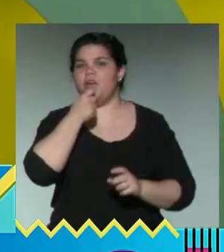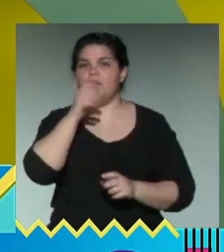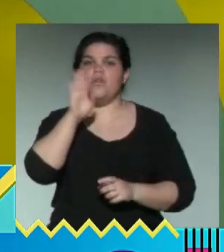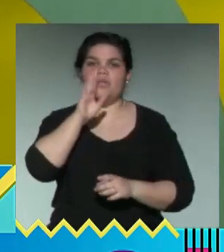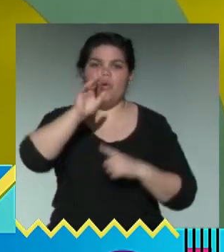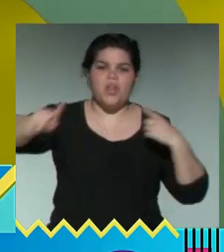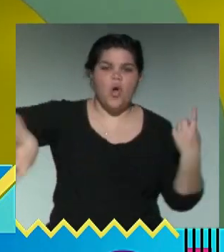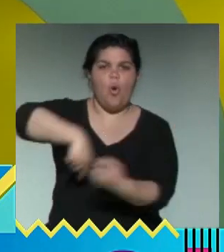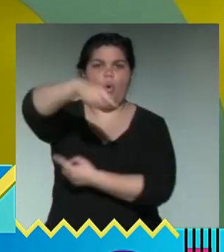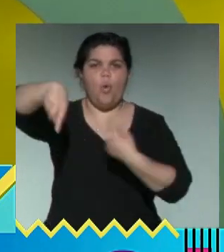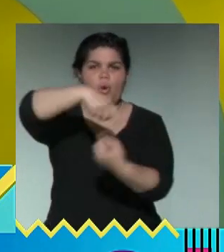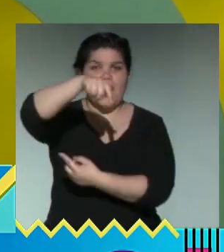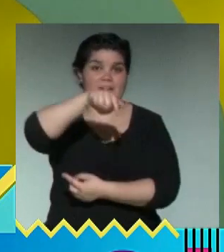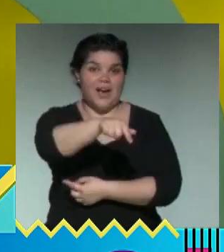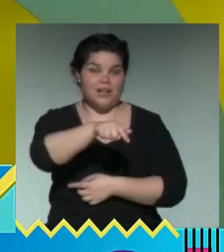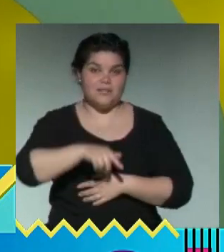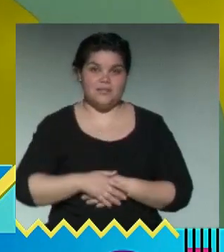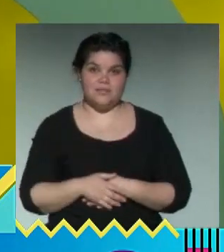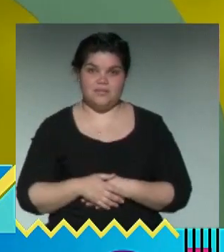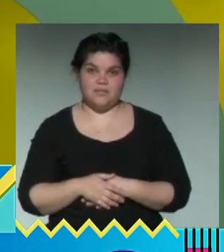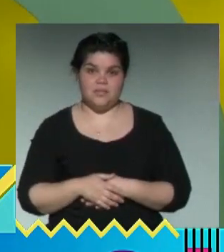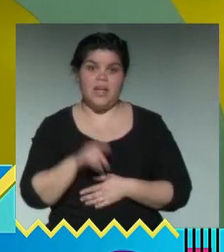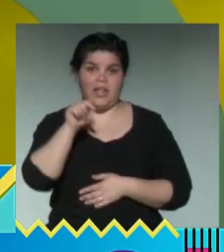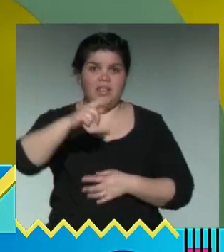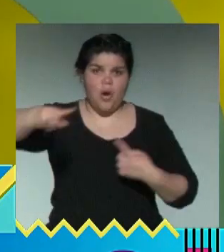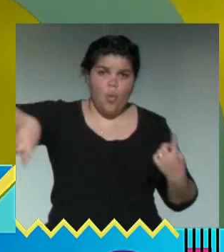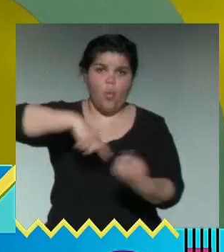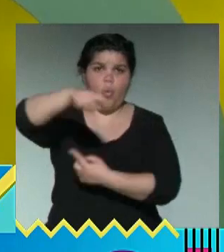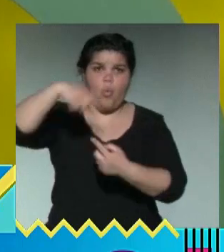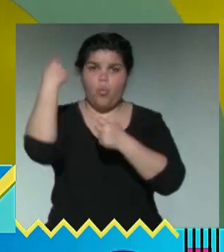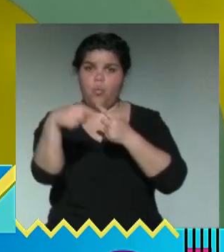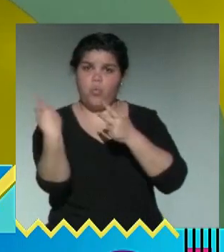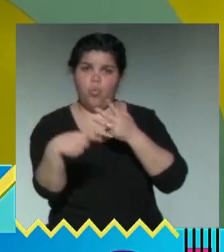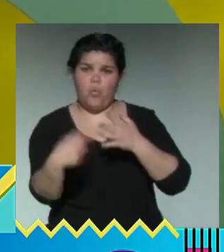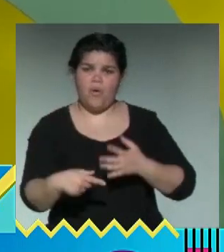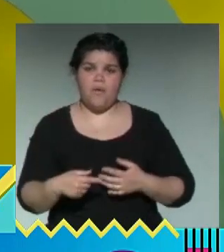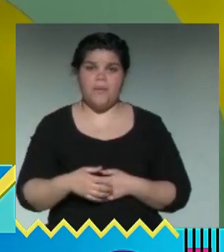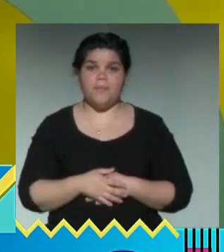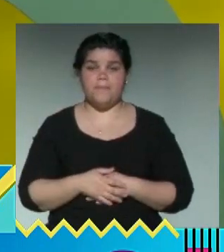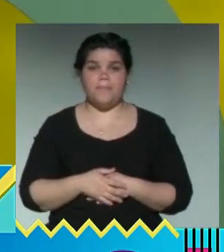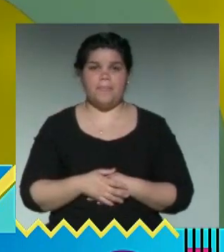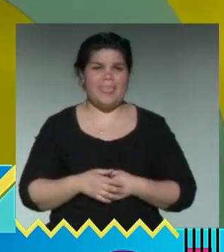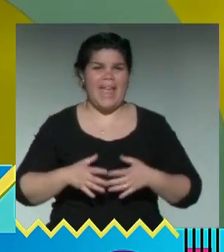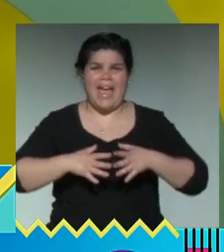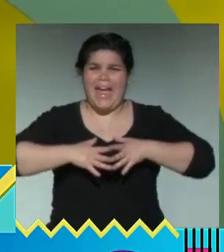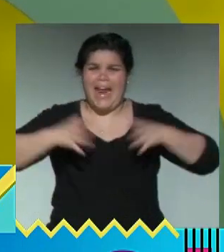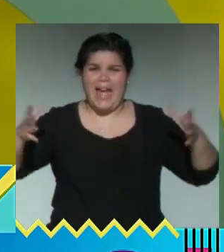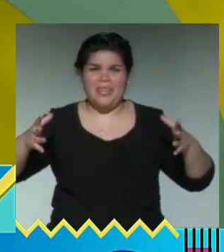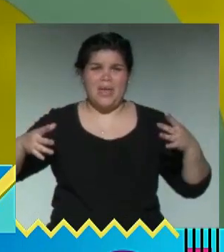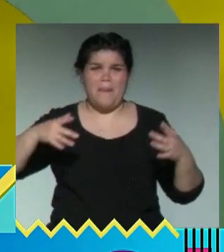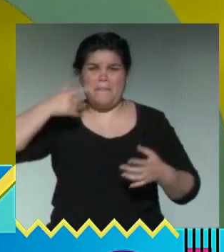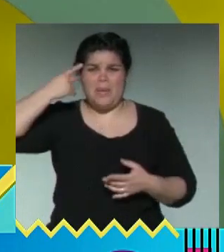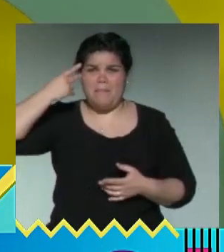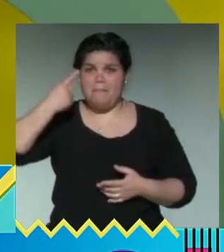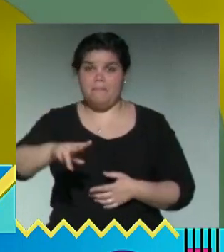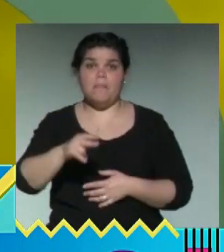Unidos. Y este tipo de fenómenos se han exacerbado, se han vuelto muy grandes, muy violentos,